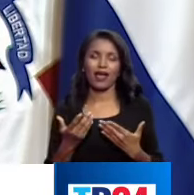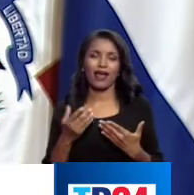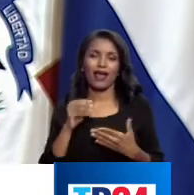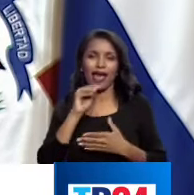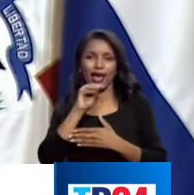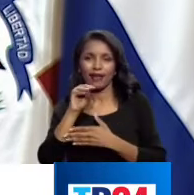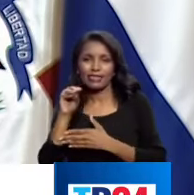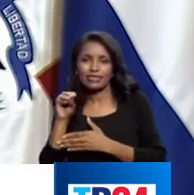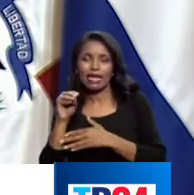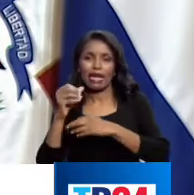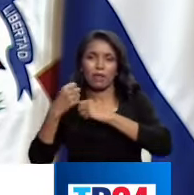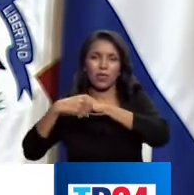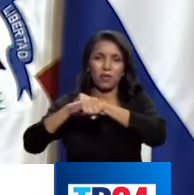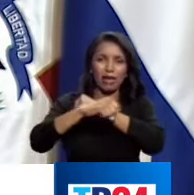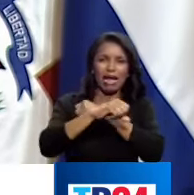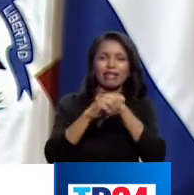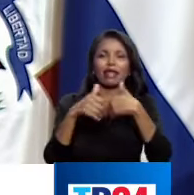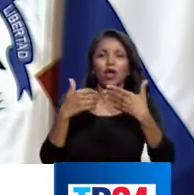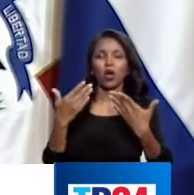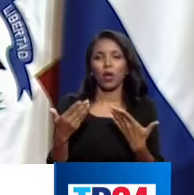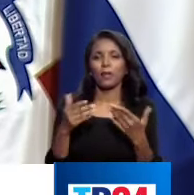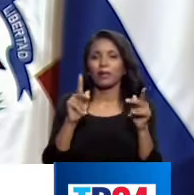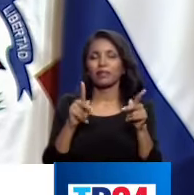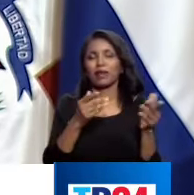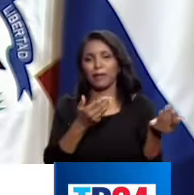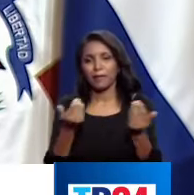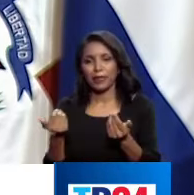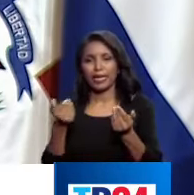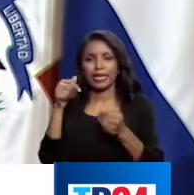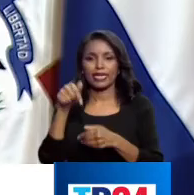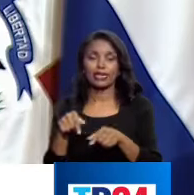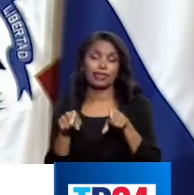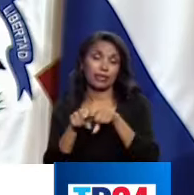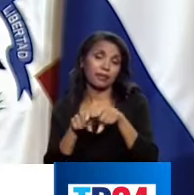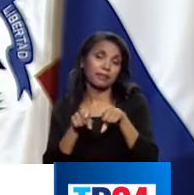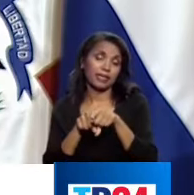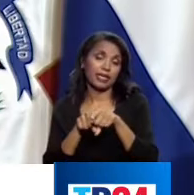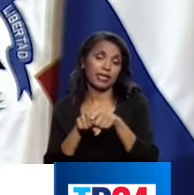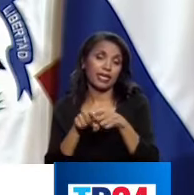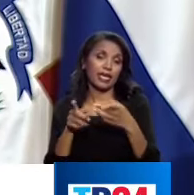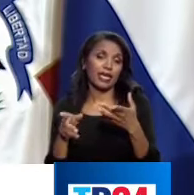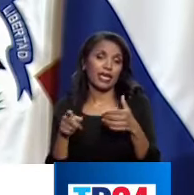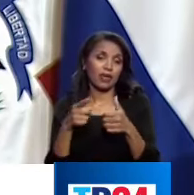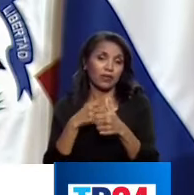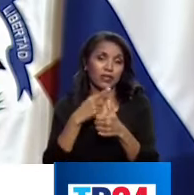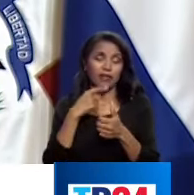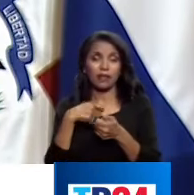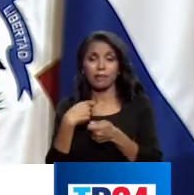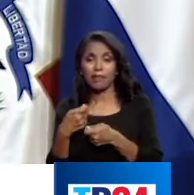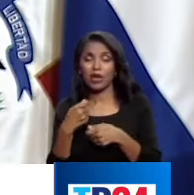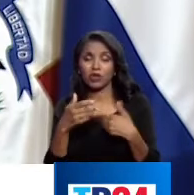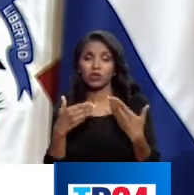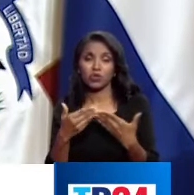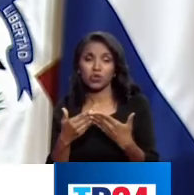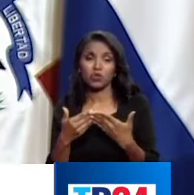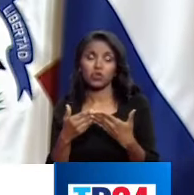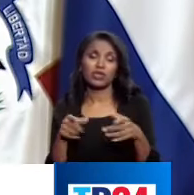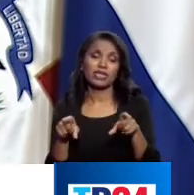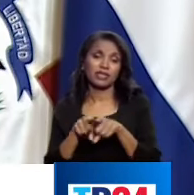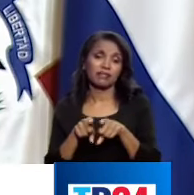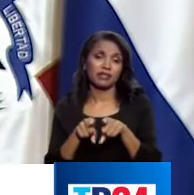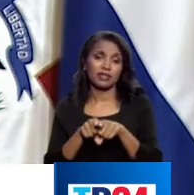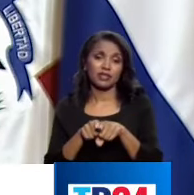las medidas concretas que he destinado aquí como más dinero para PromTour, pago oportuno, eliminar el control previo, apostar a